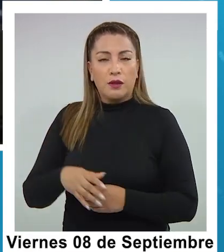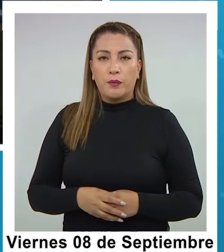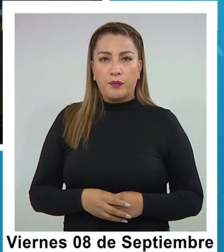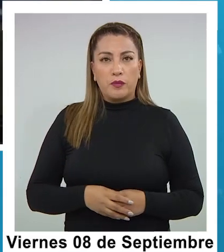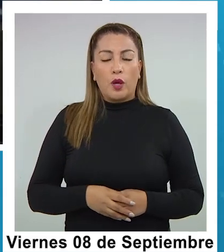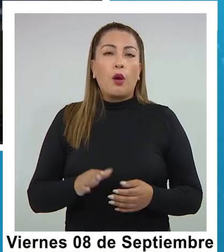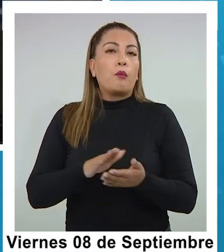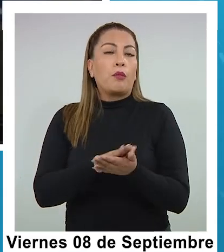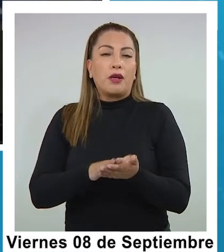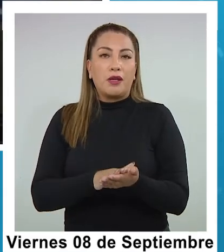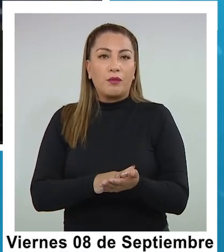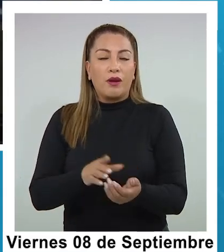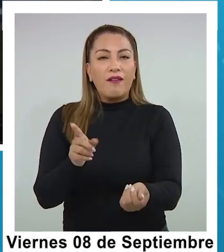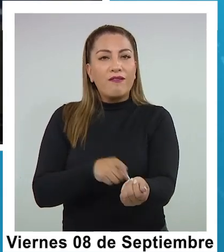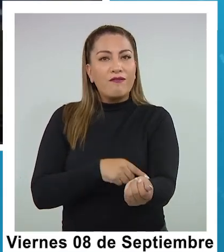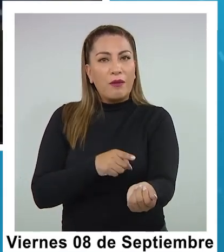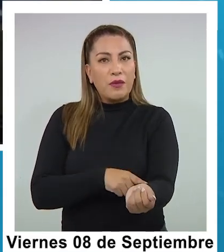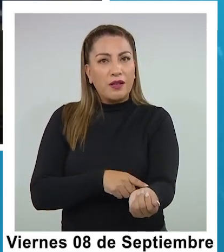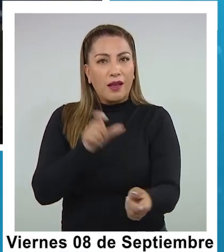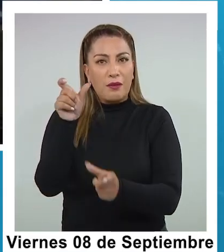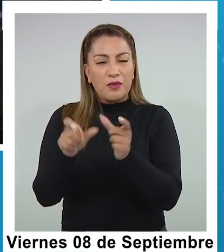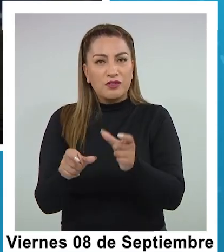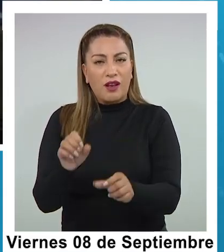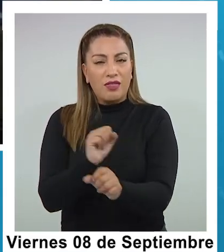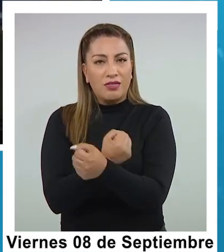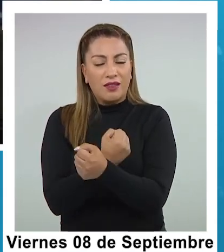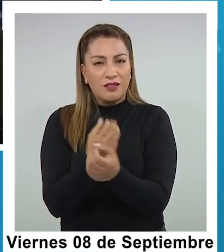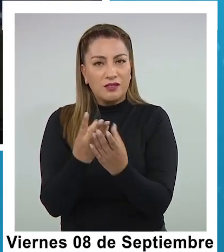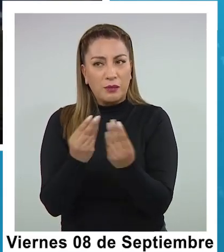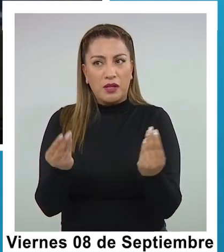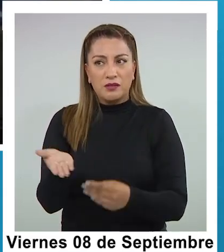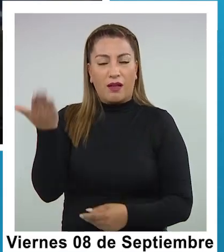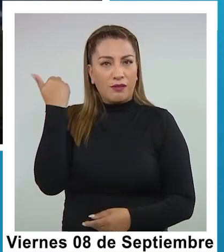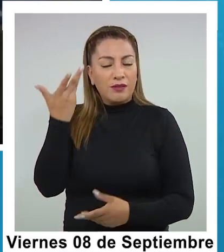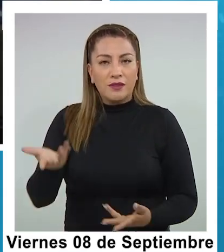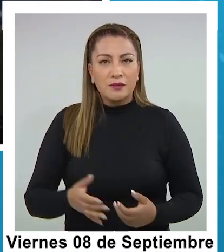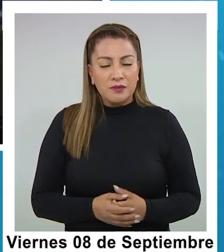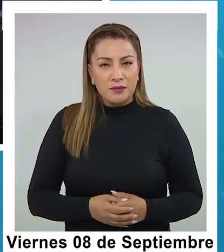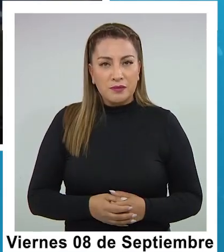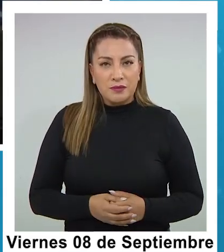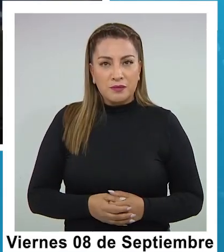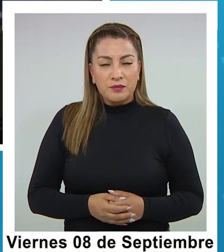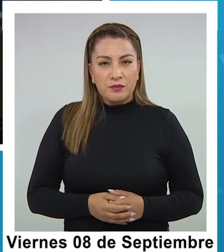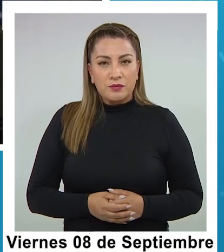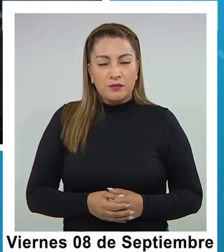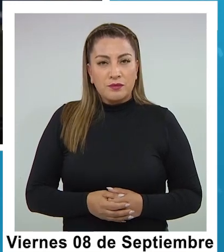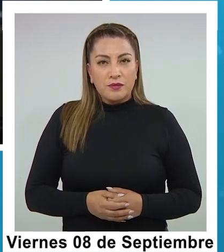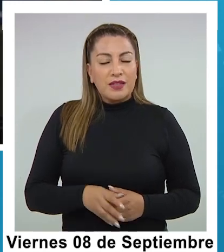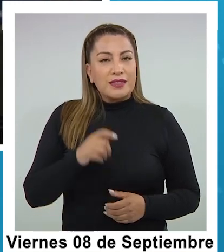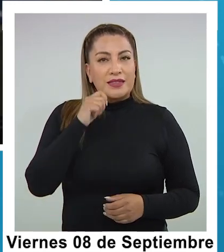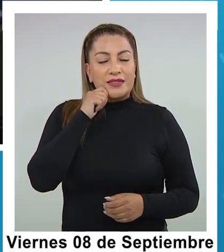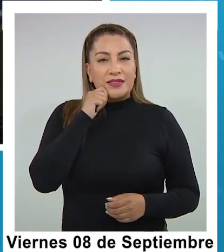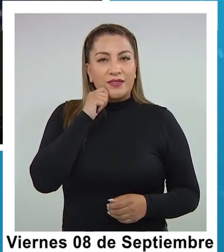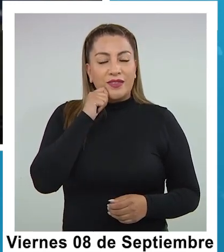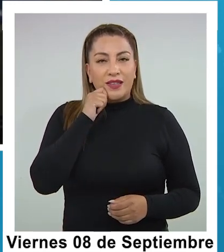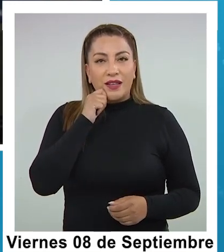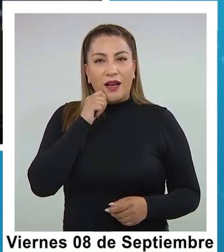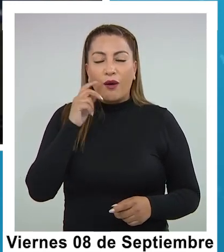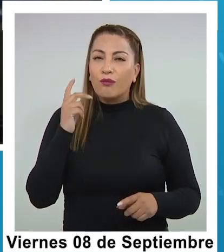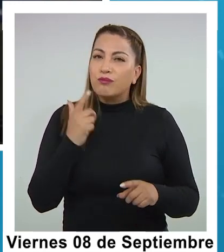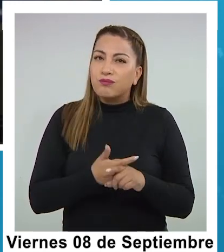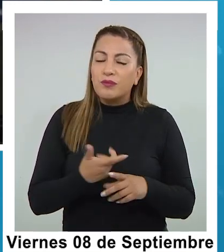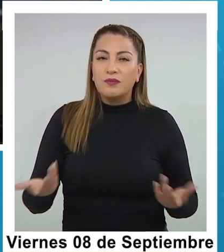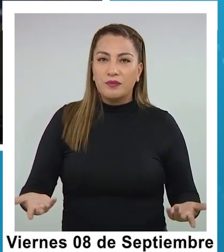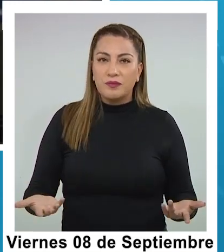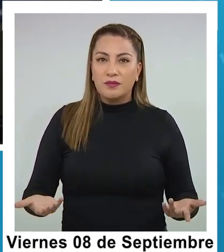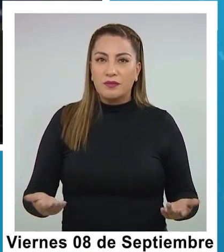con los familiares de los detenidos desaparecidos? Los familiares de los detenidos desaparecidos están en presencia de un delito de carácter permanente,